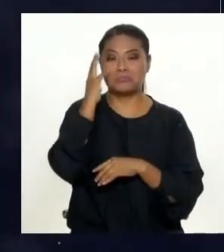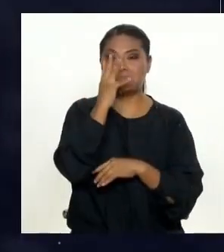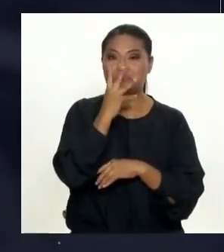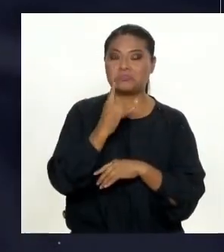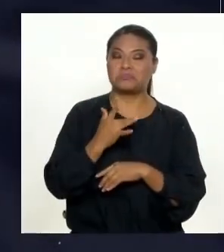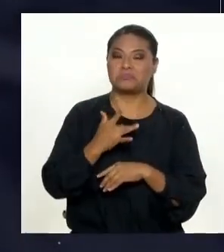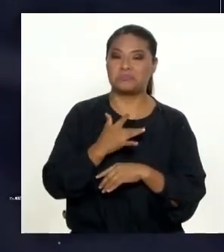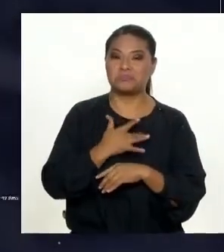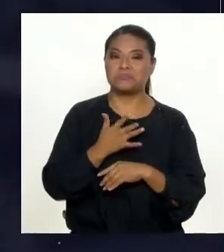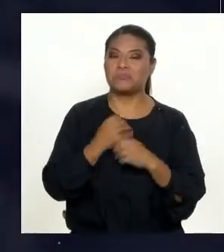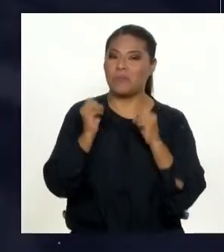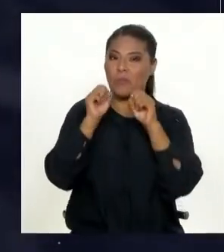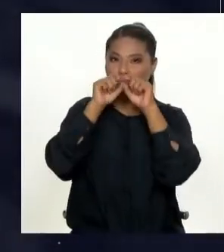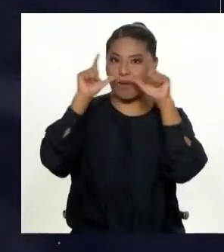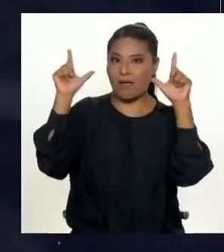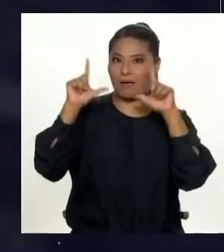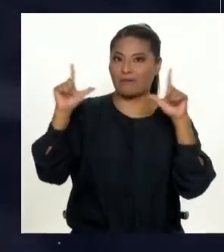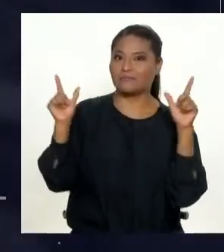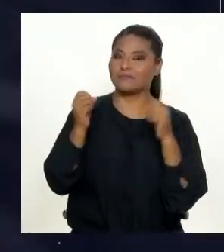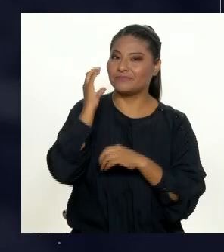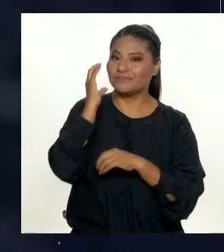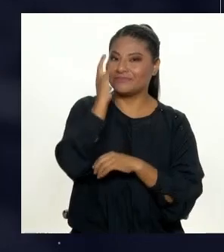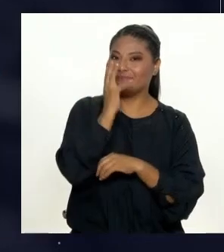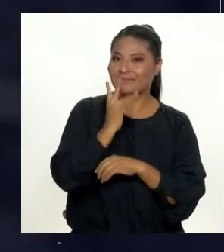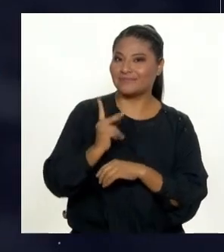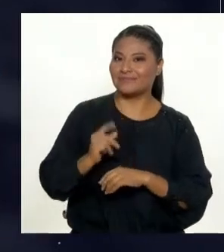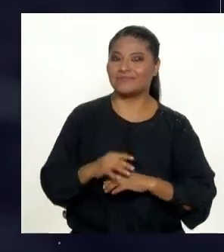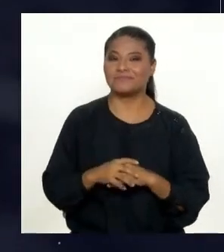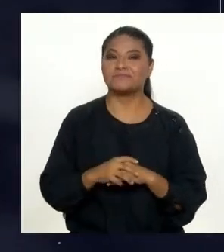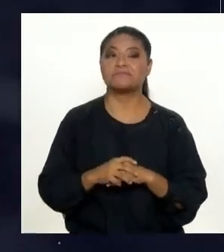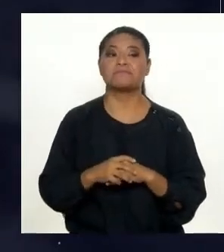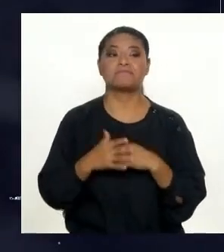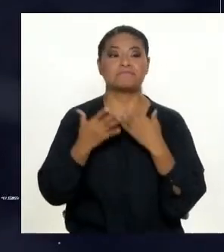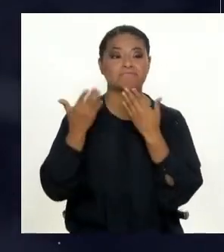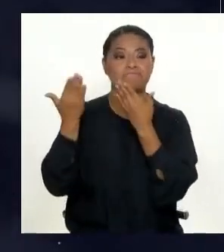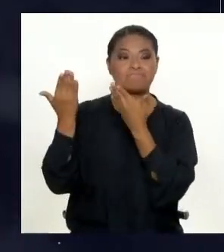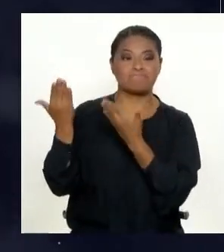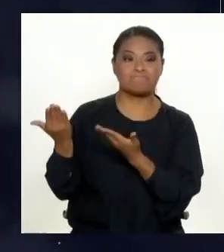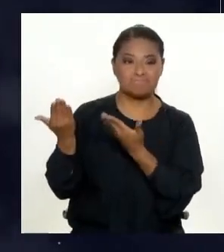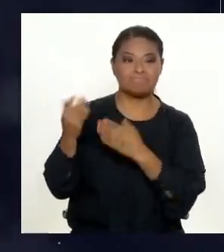impresionante, ¿verdad? Qué lindo, realmente. Y de esta manera, entonces, nos despedimos.